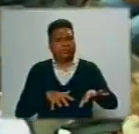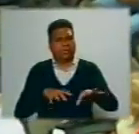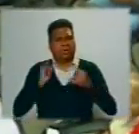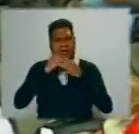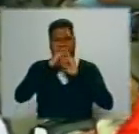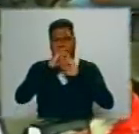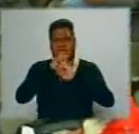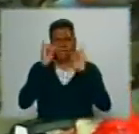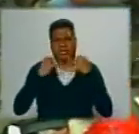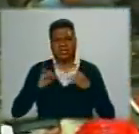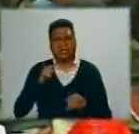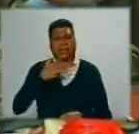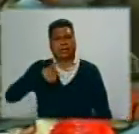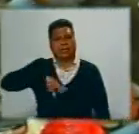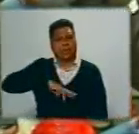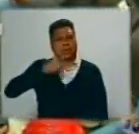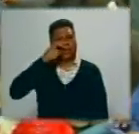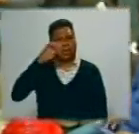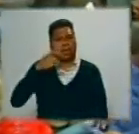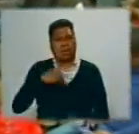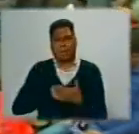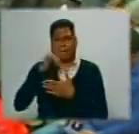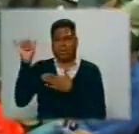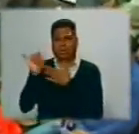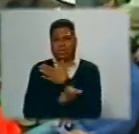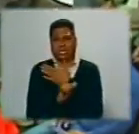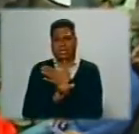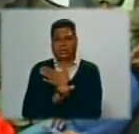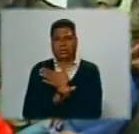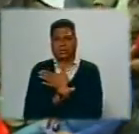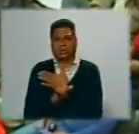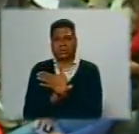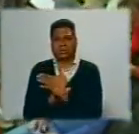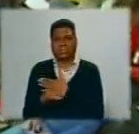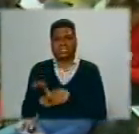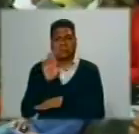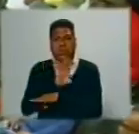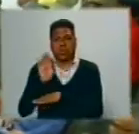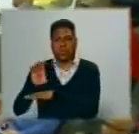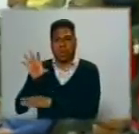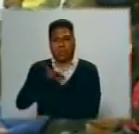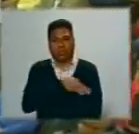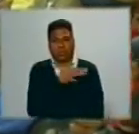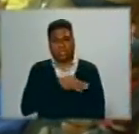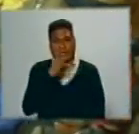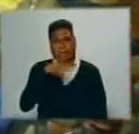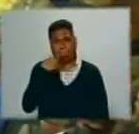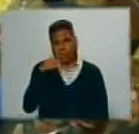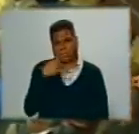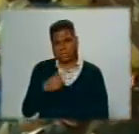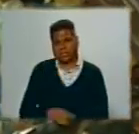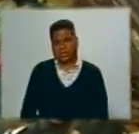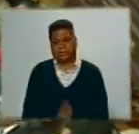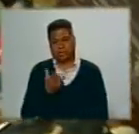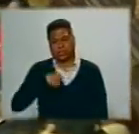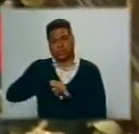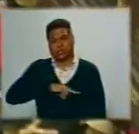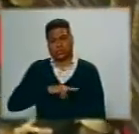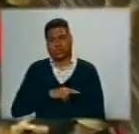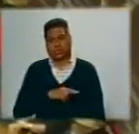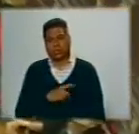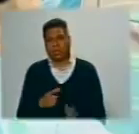pueblo, el proyecto de la mayor suma de seguridad social, de estabilidad política. Nosotros